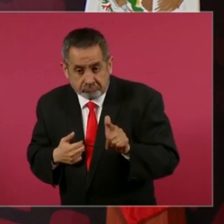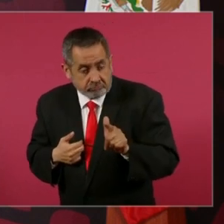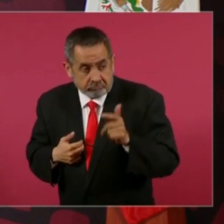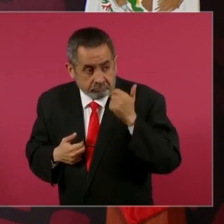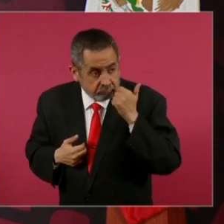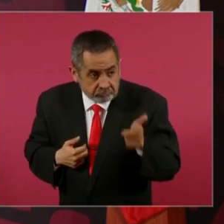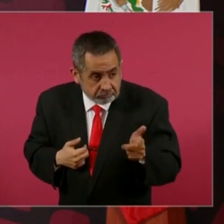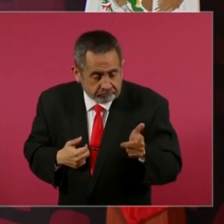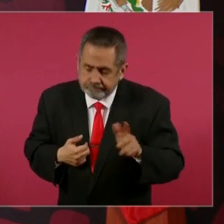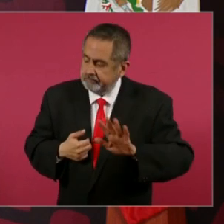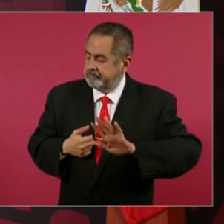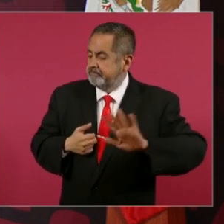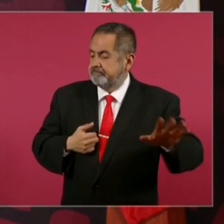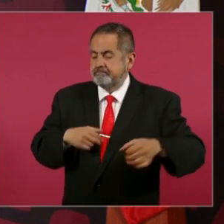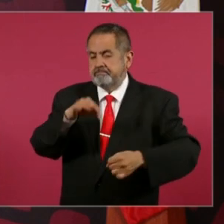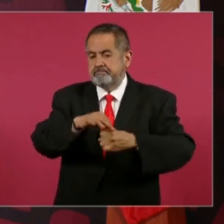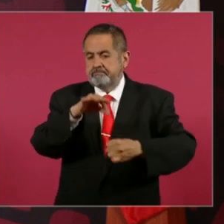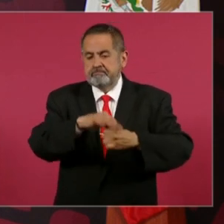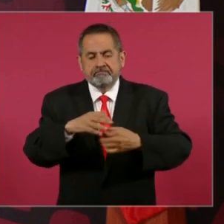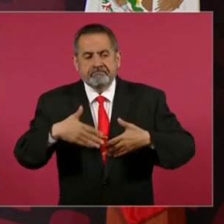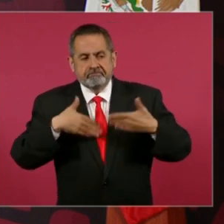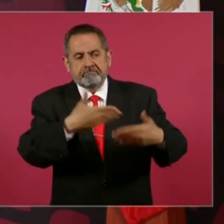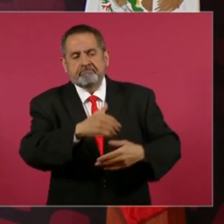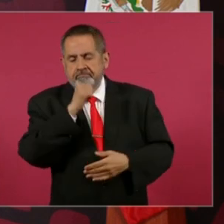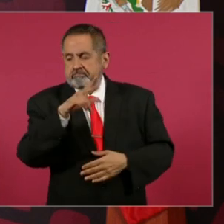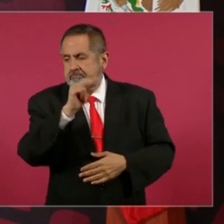pues no es confiable